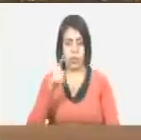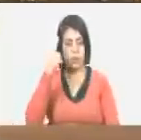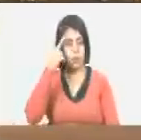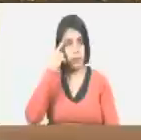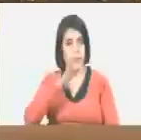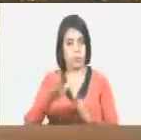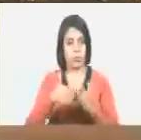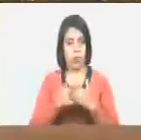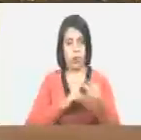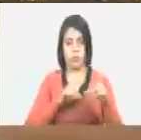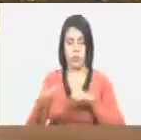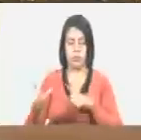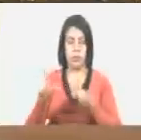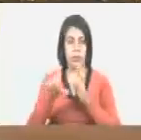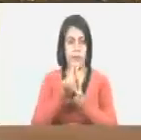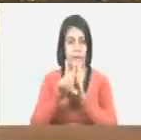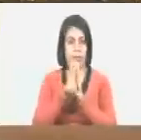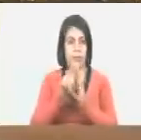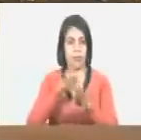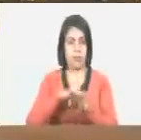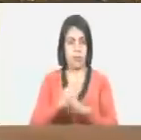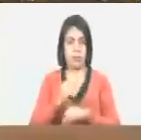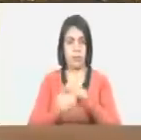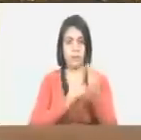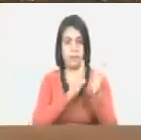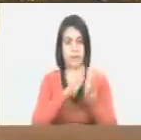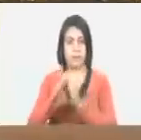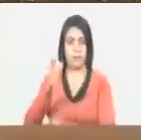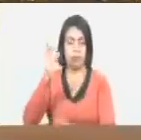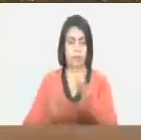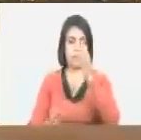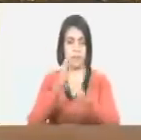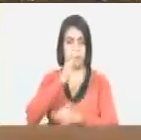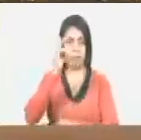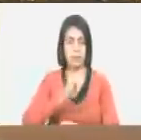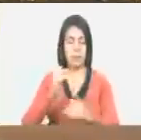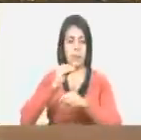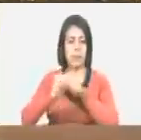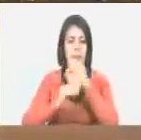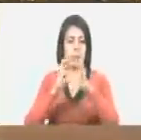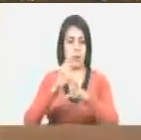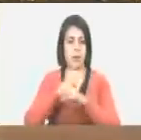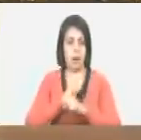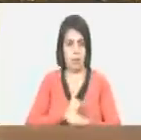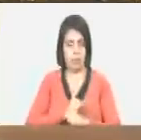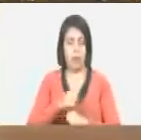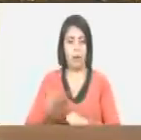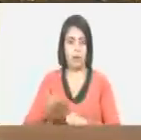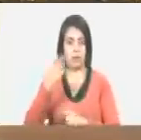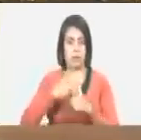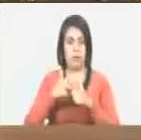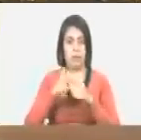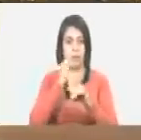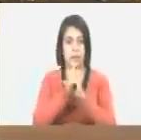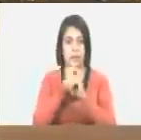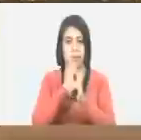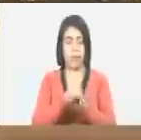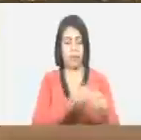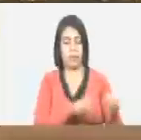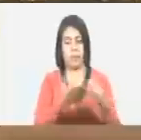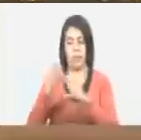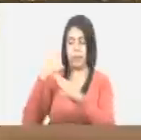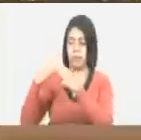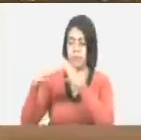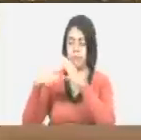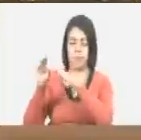cuenta todas las disposiciones legales en el ordenamiento jurídico que garanticen la confiabilidad y validez de los medios electrónicos empleados